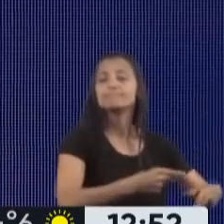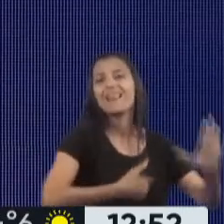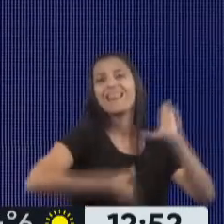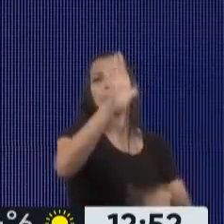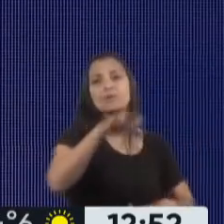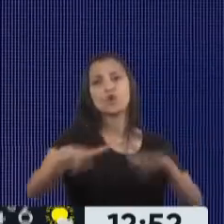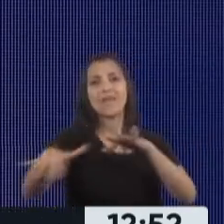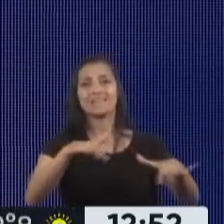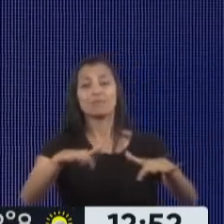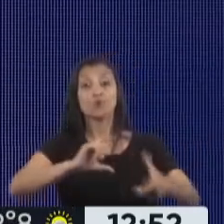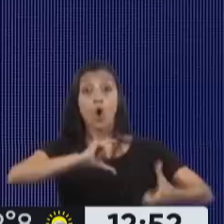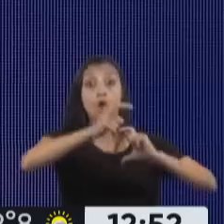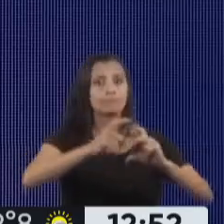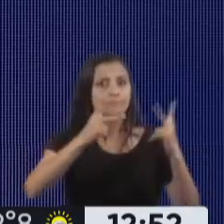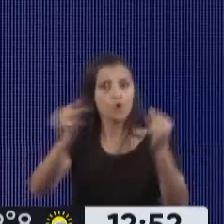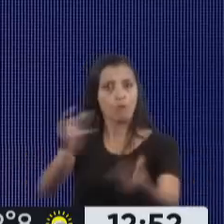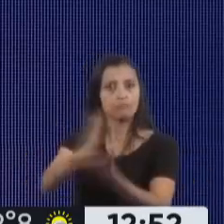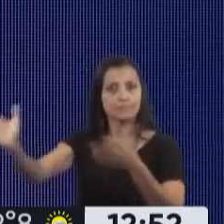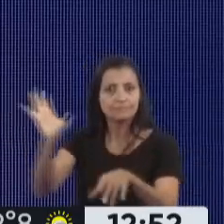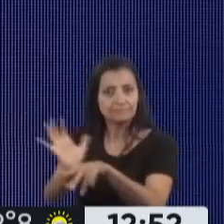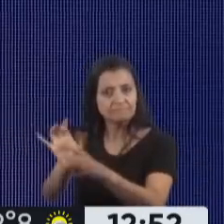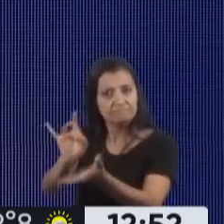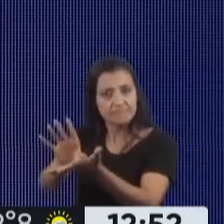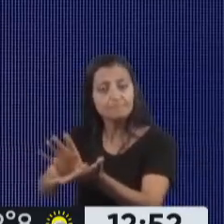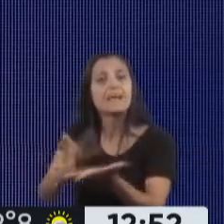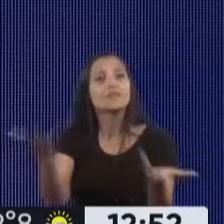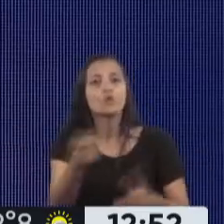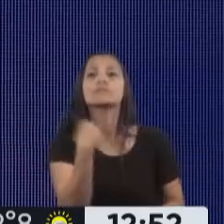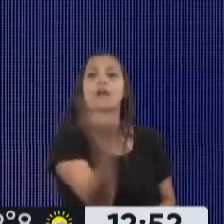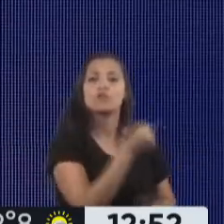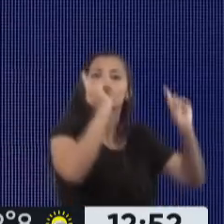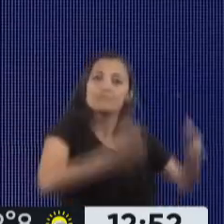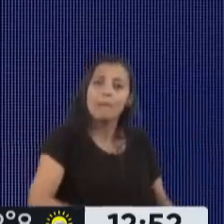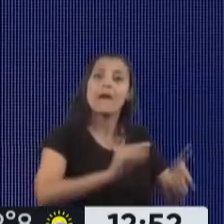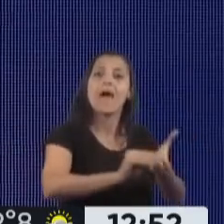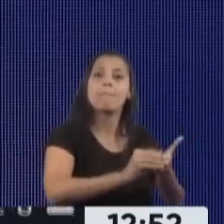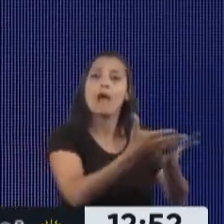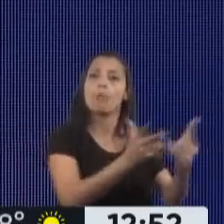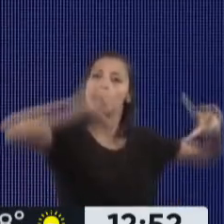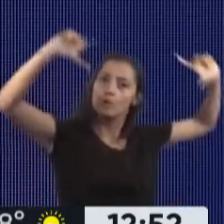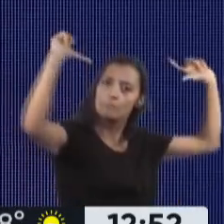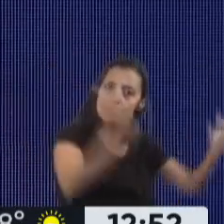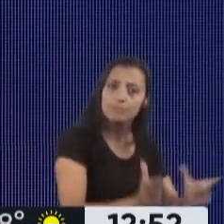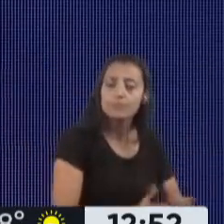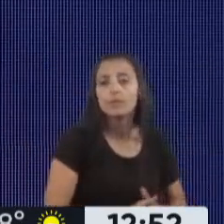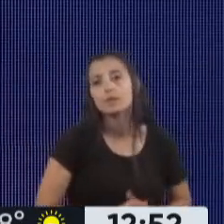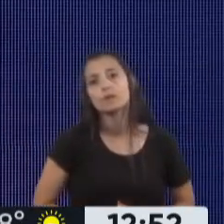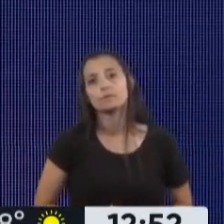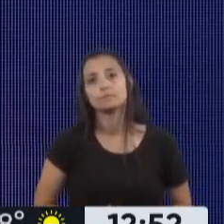los casos no se renueva. Por lo tanto, también achicamos la cantidad de empleados públicos.